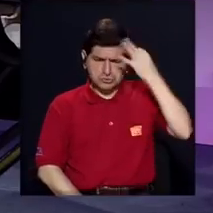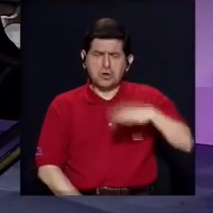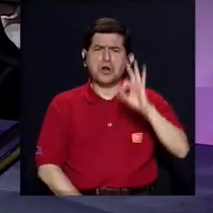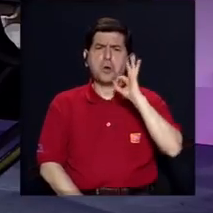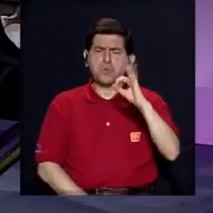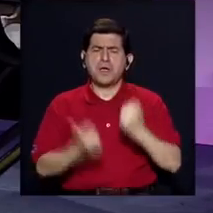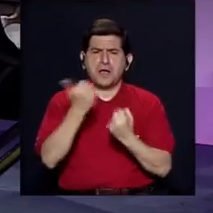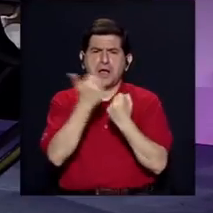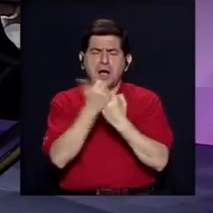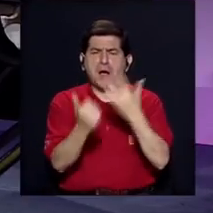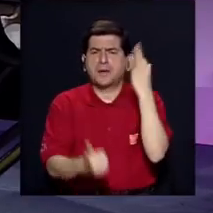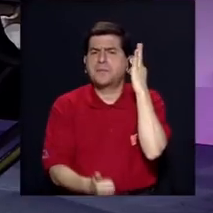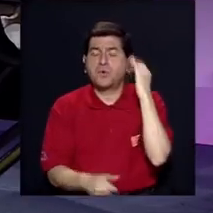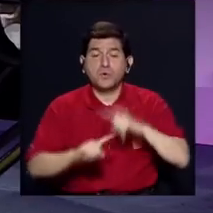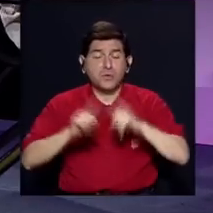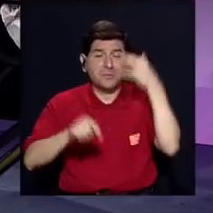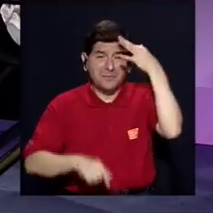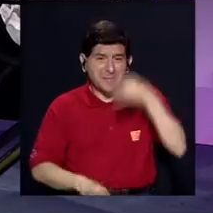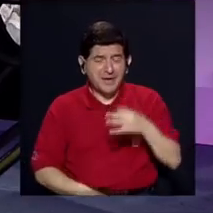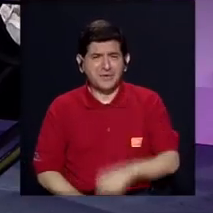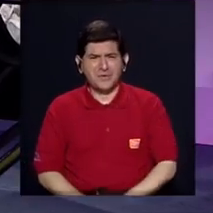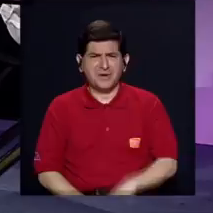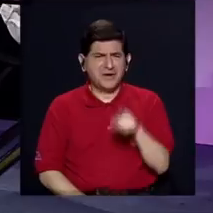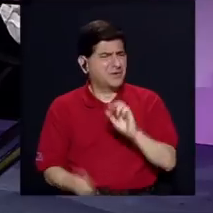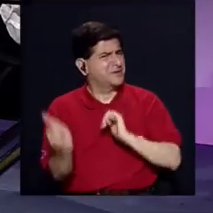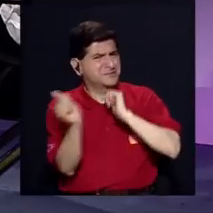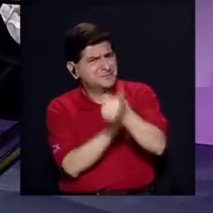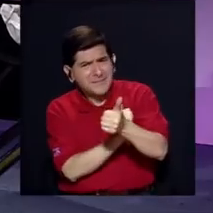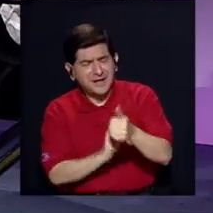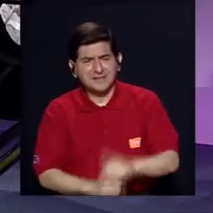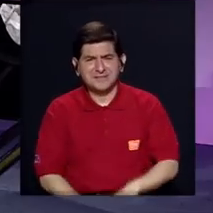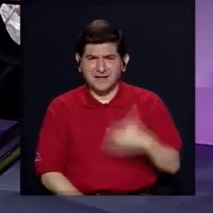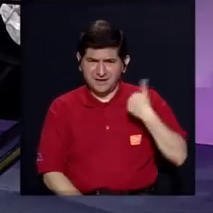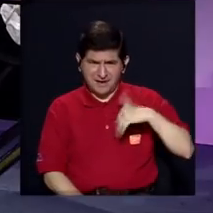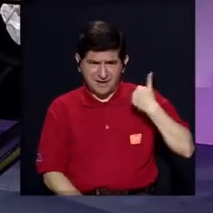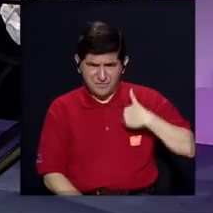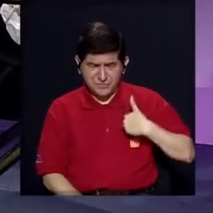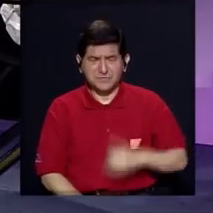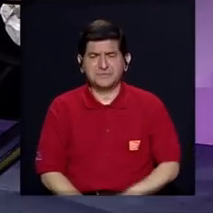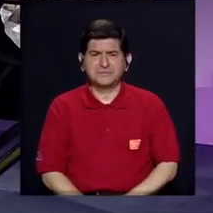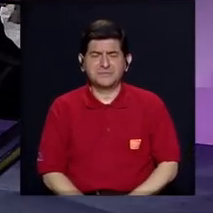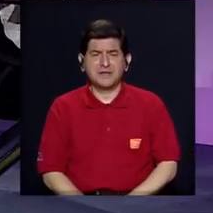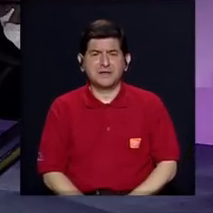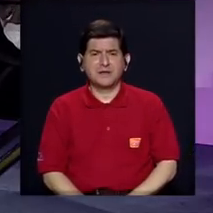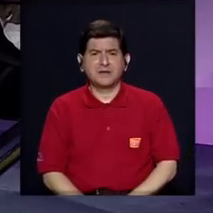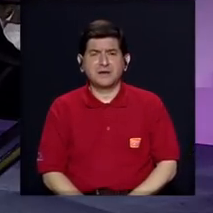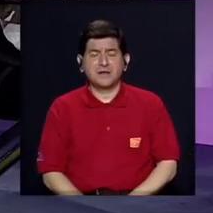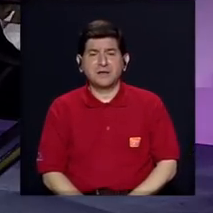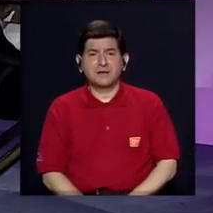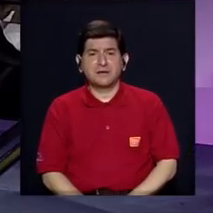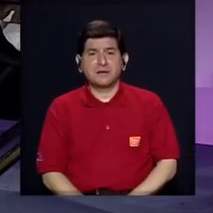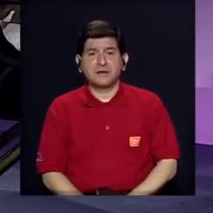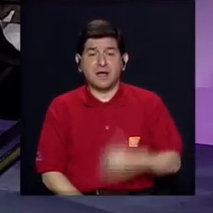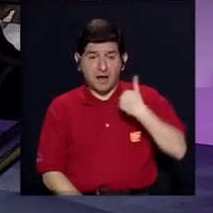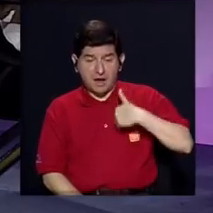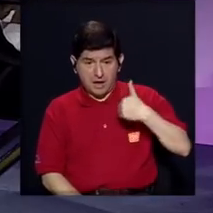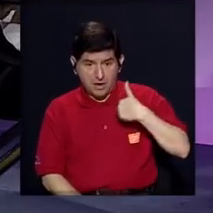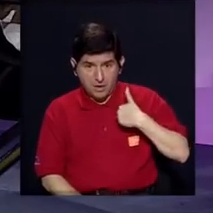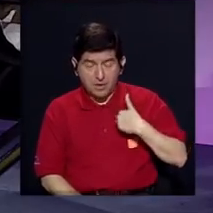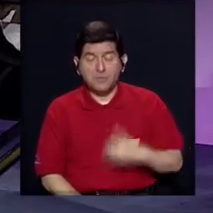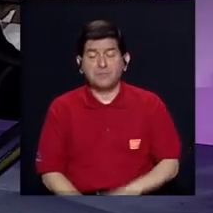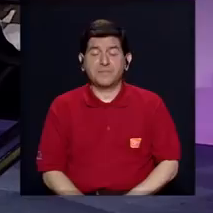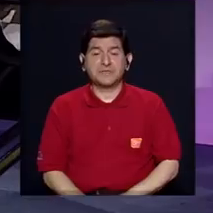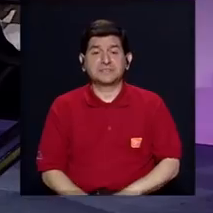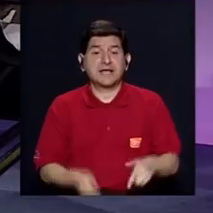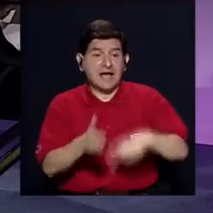muy bien el apoyo a las mujeres pero creo que se les está yendo a la mano con los hombres hay mujeres que son que son victimarios en